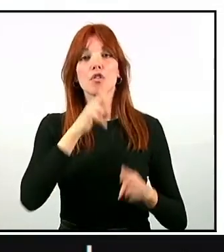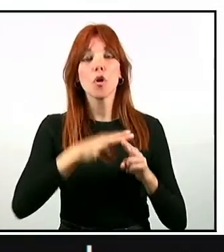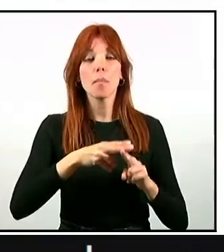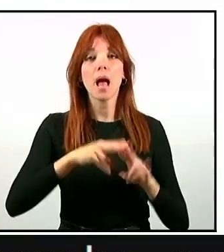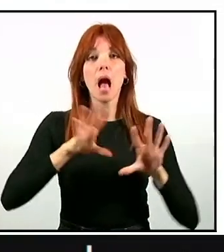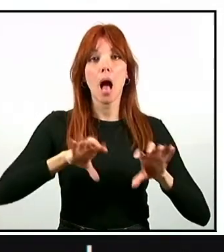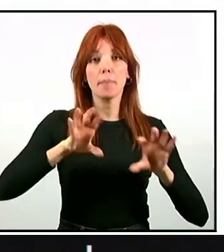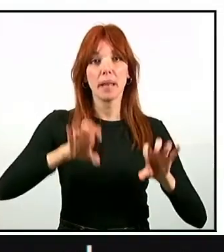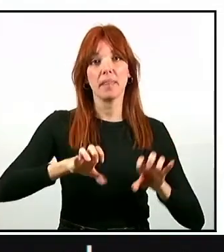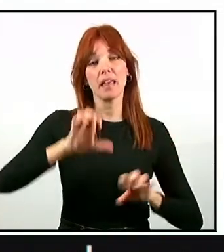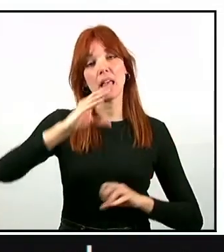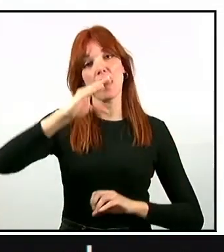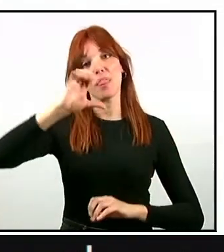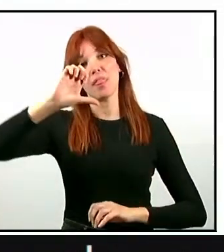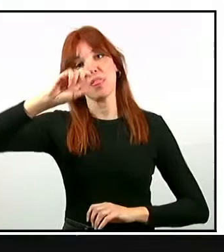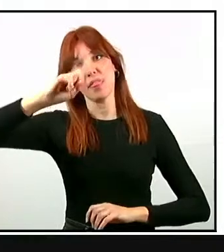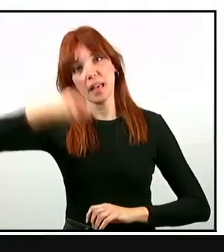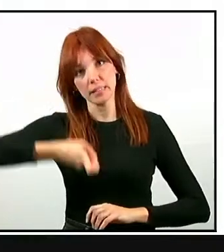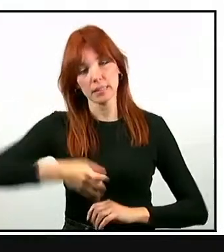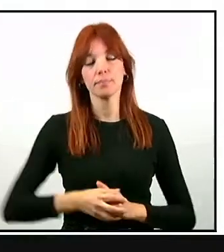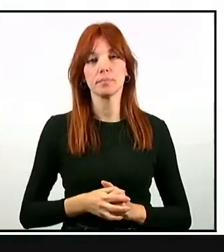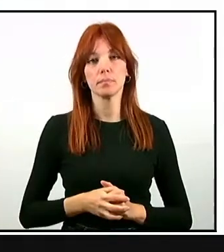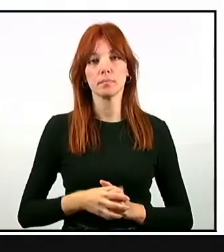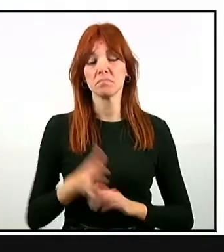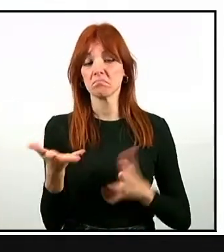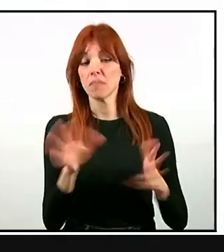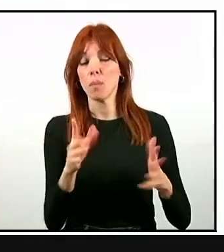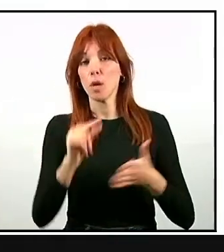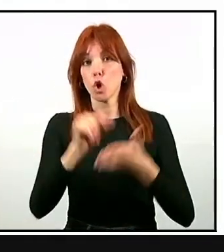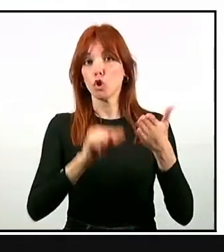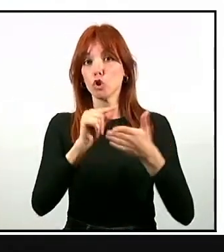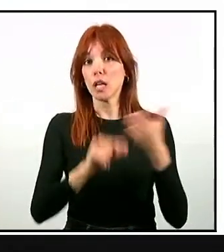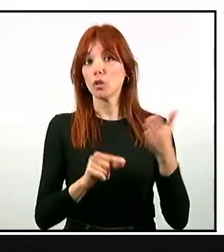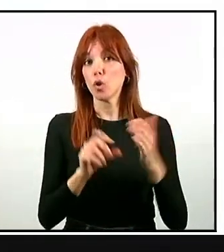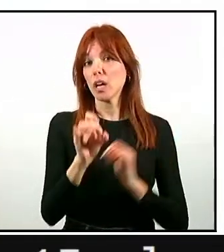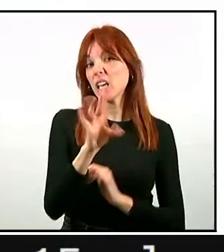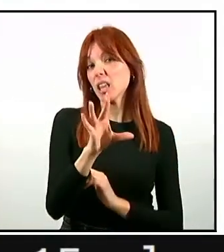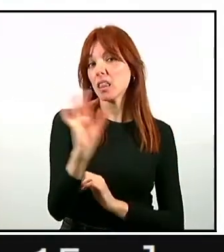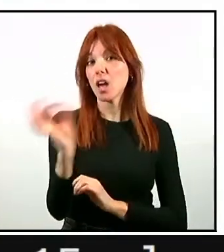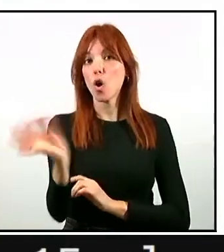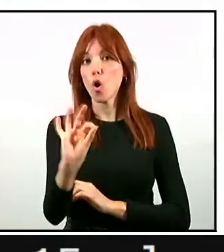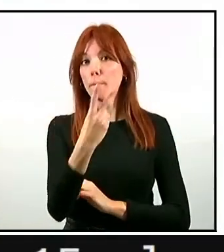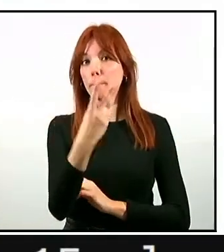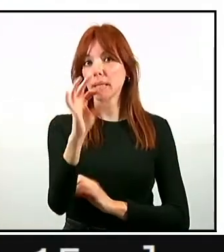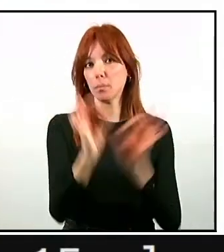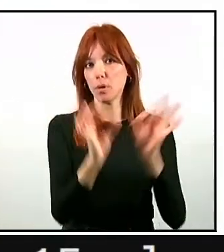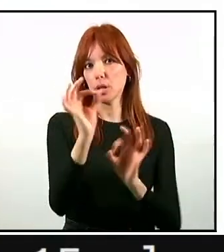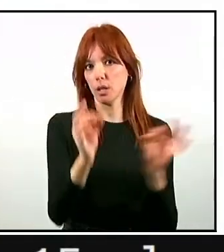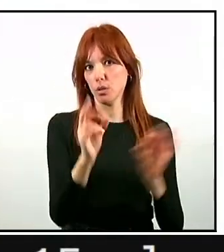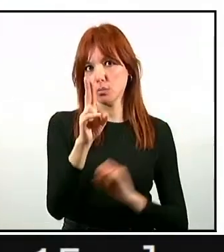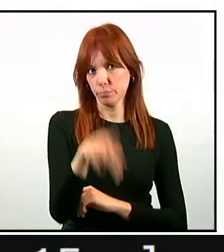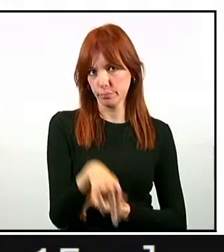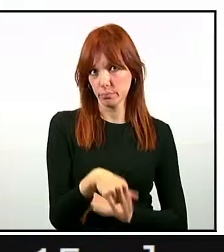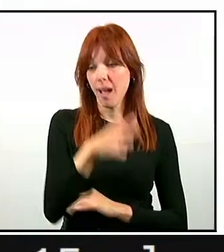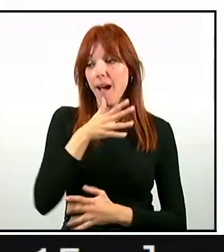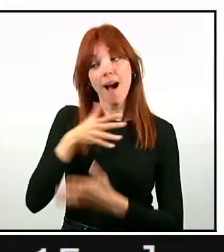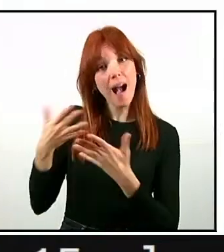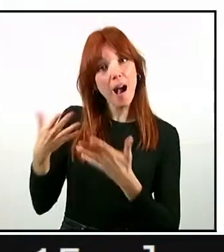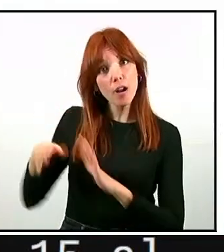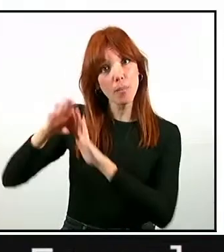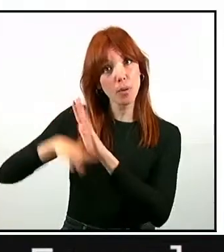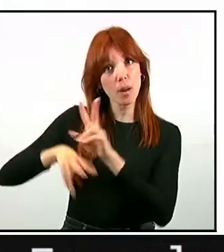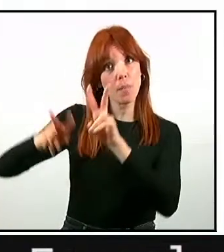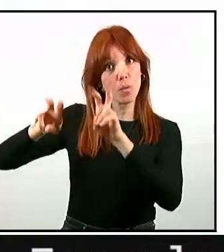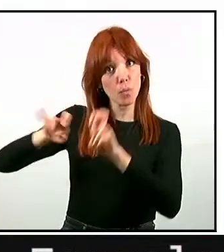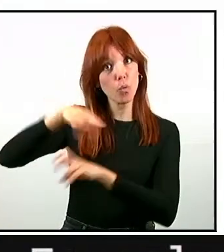Pues el Aprendicés, la inserción laboral rondaba en torno al 15 al 20%. En estos momentos el programa de escuelas